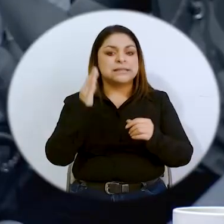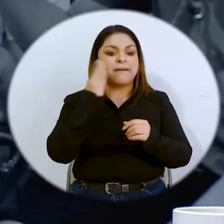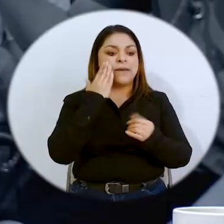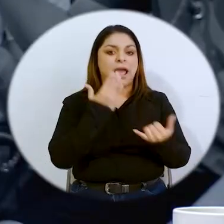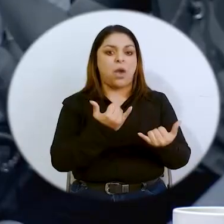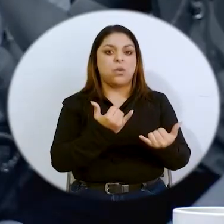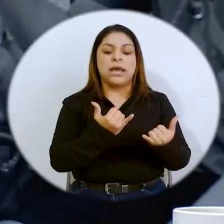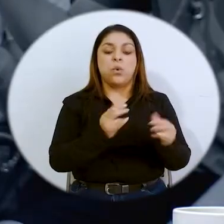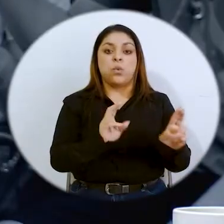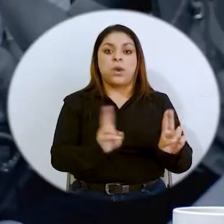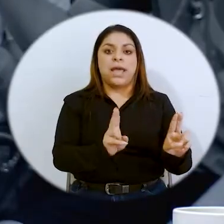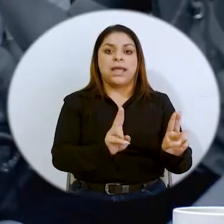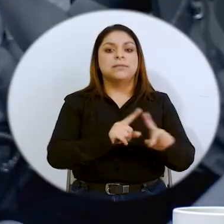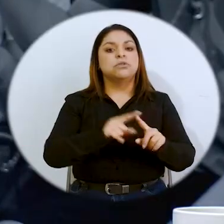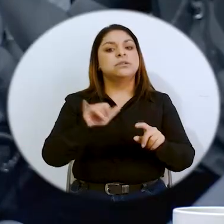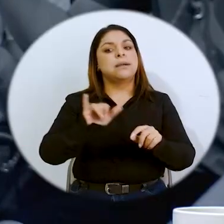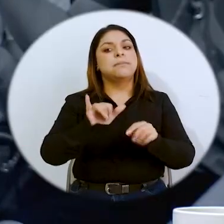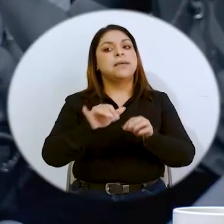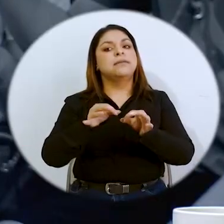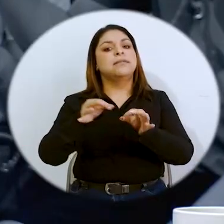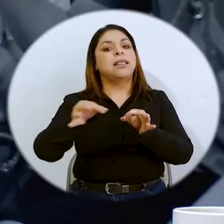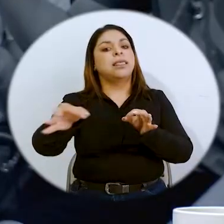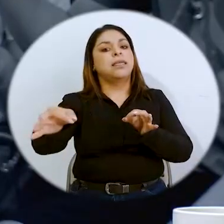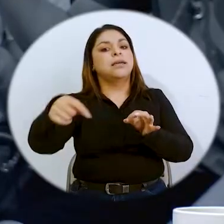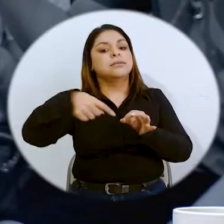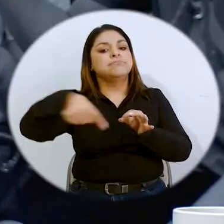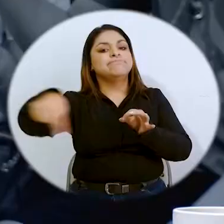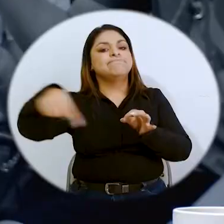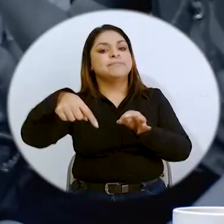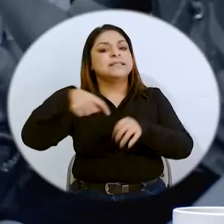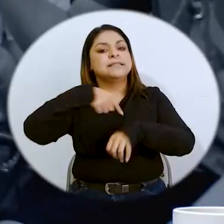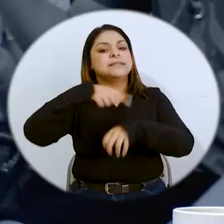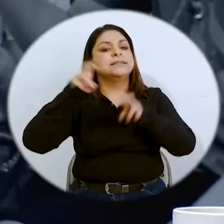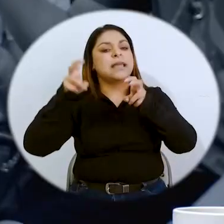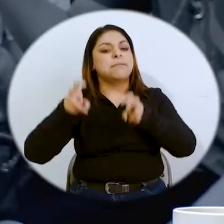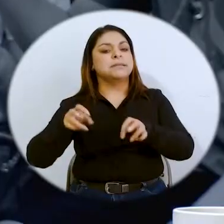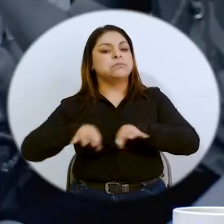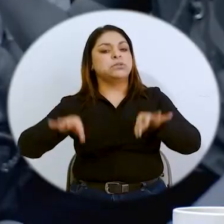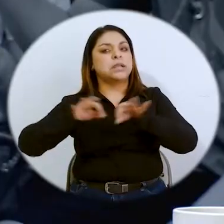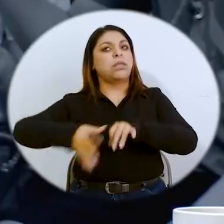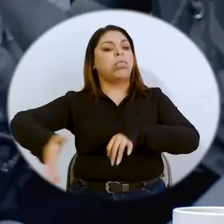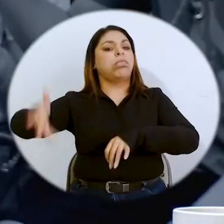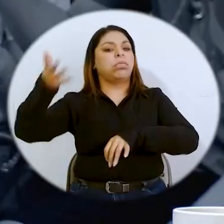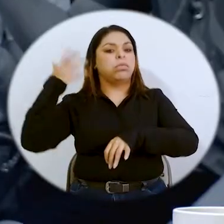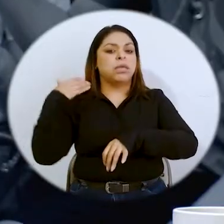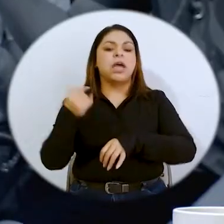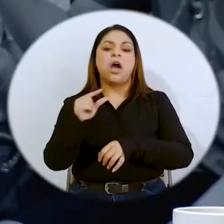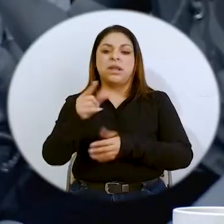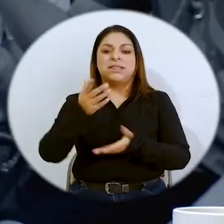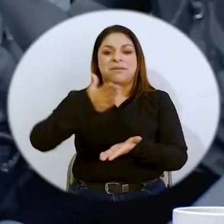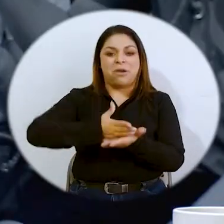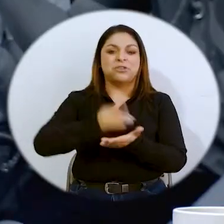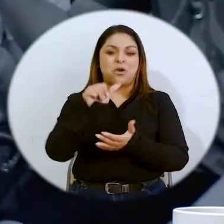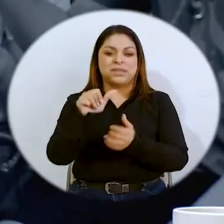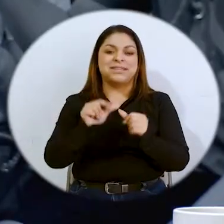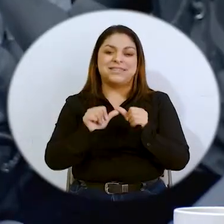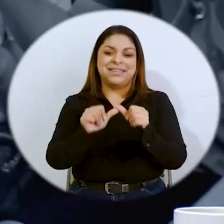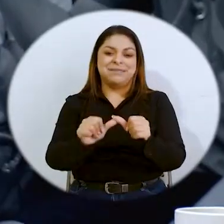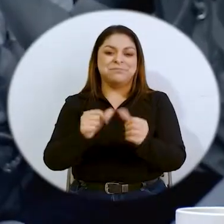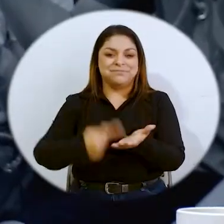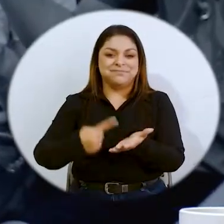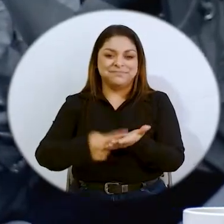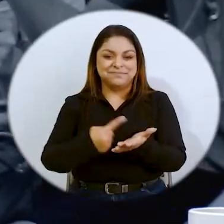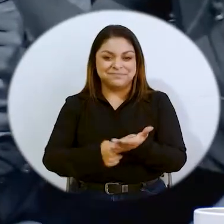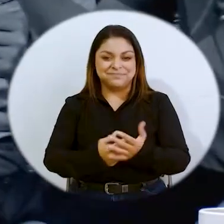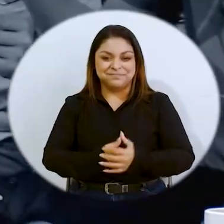coyuntural inmediato, pero también retomar algunos temas que tenemos arrastrando desde hace años. Vamos a seguir hablando de este tema aquí en Una